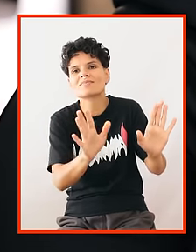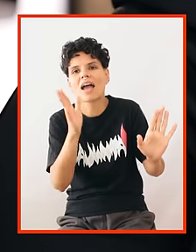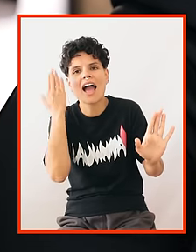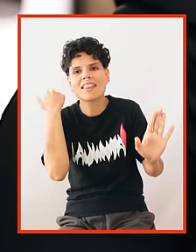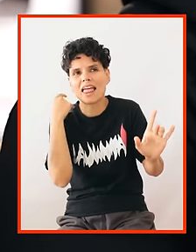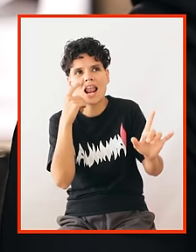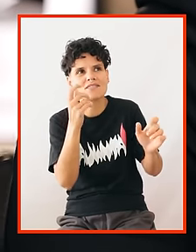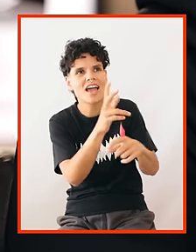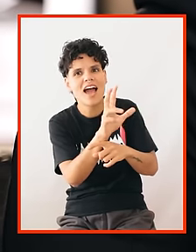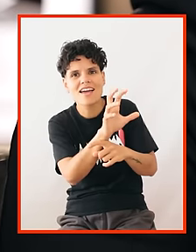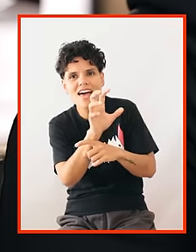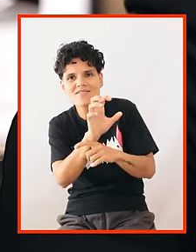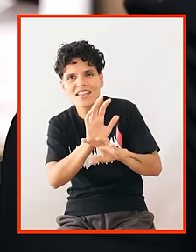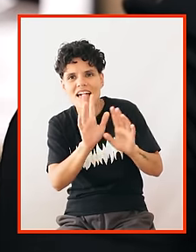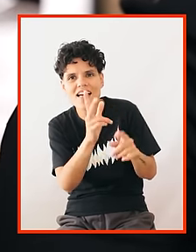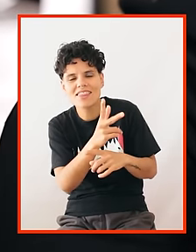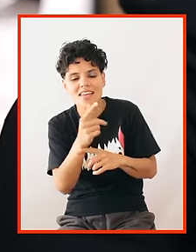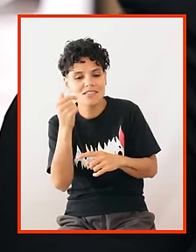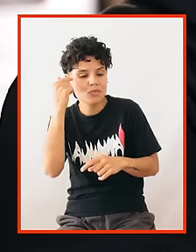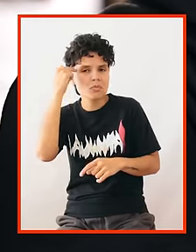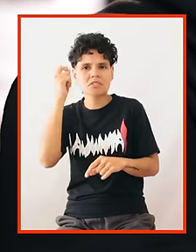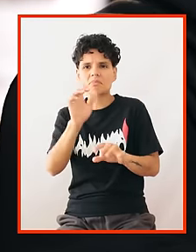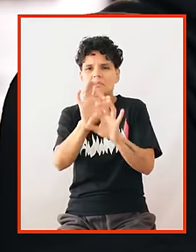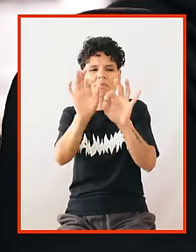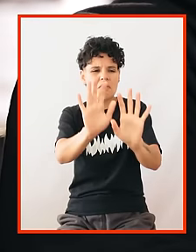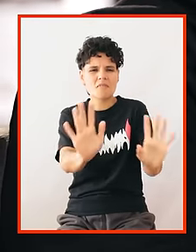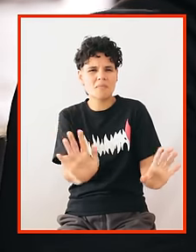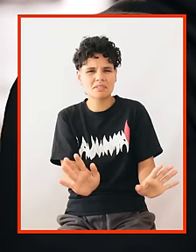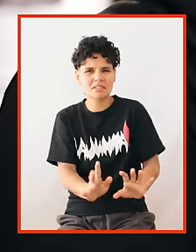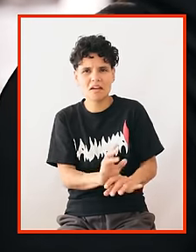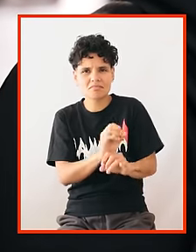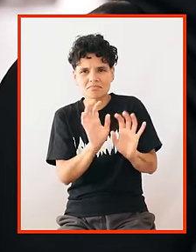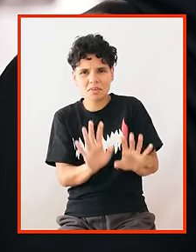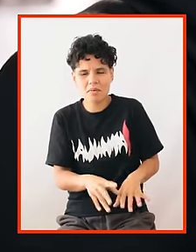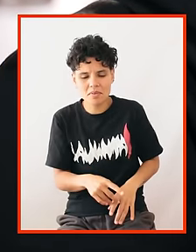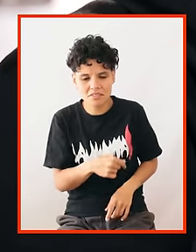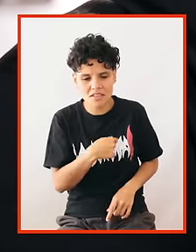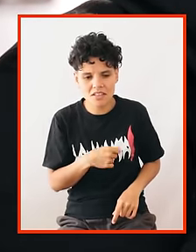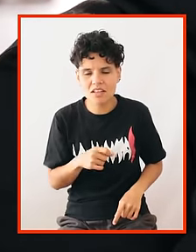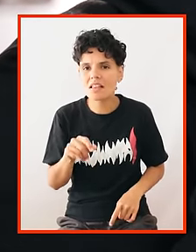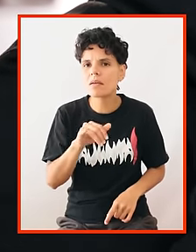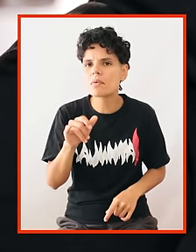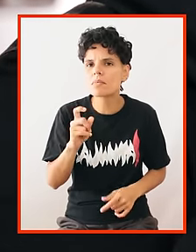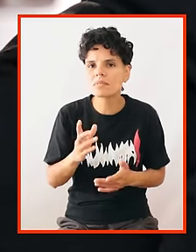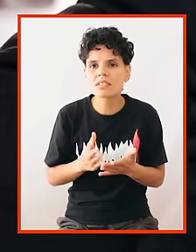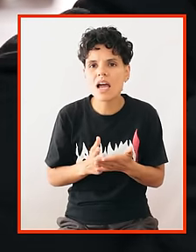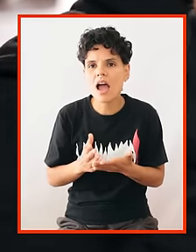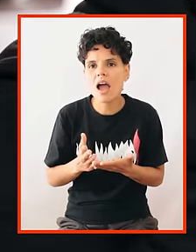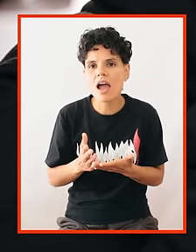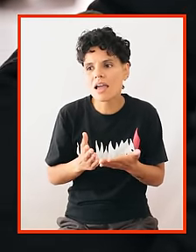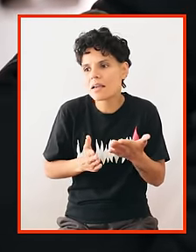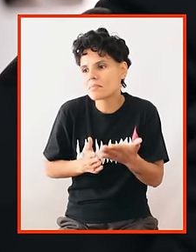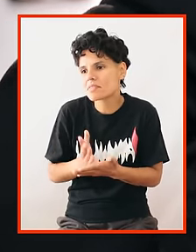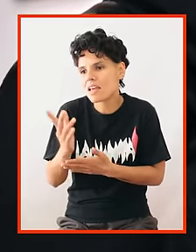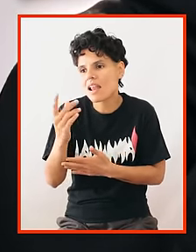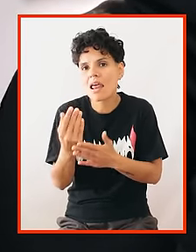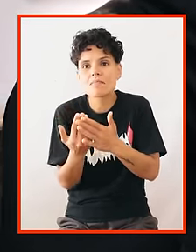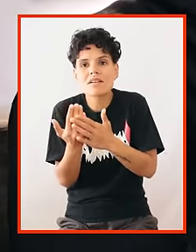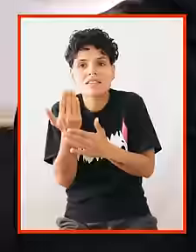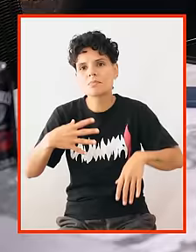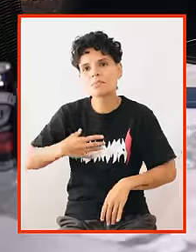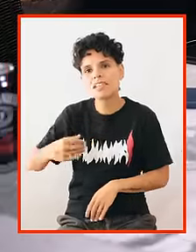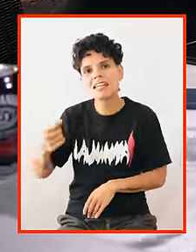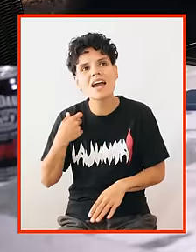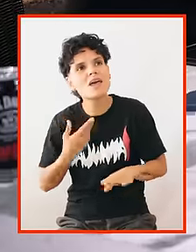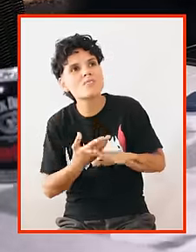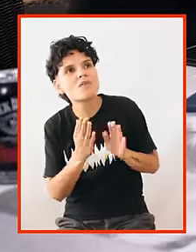también siente que son momentos que nunca más van a pasar. En la vida, claro. Sí. Yo ya me puse a trabajar en las mañanas, ellos ya crecieron, uno ya salió del